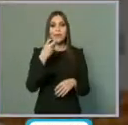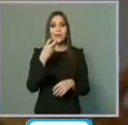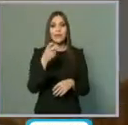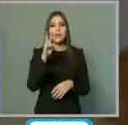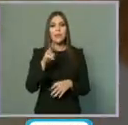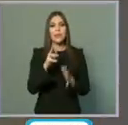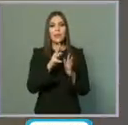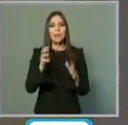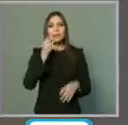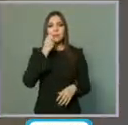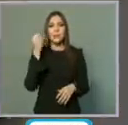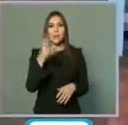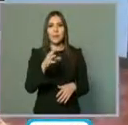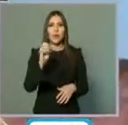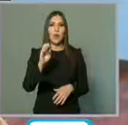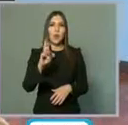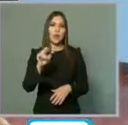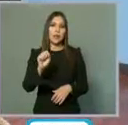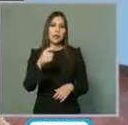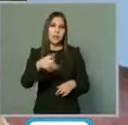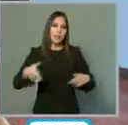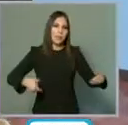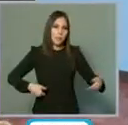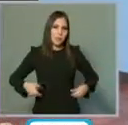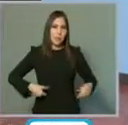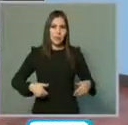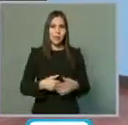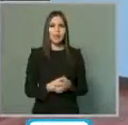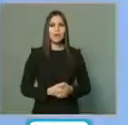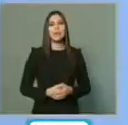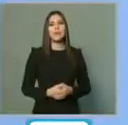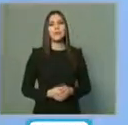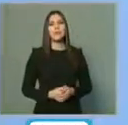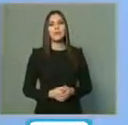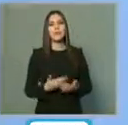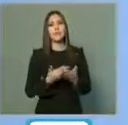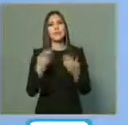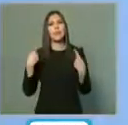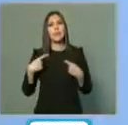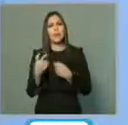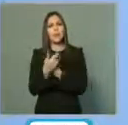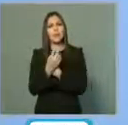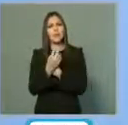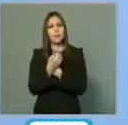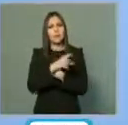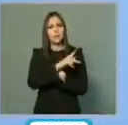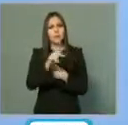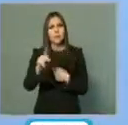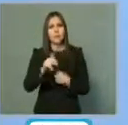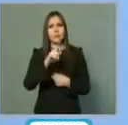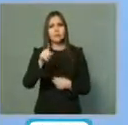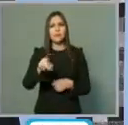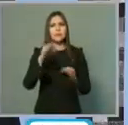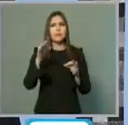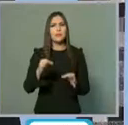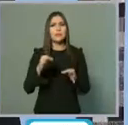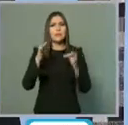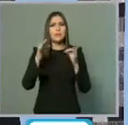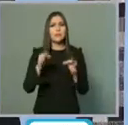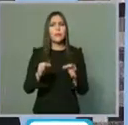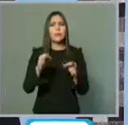gran formato. Oye, y por ejemplo, para la gente que nos está viendo, a grosso modo, desde que conceptualizas